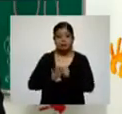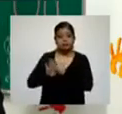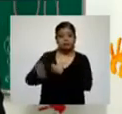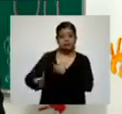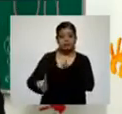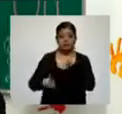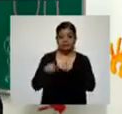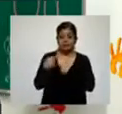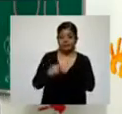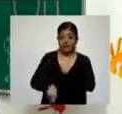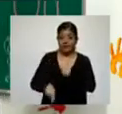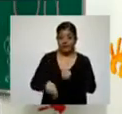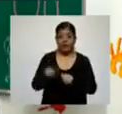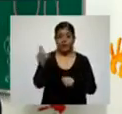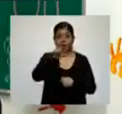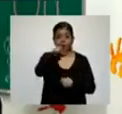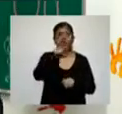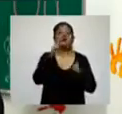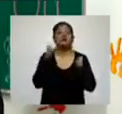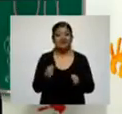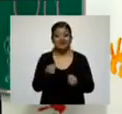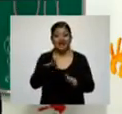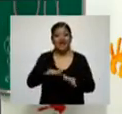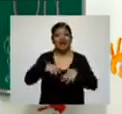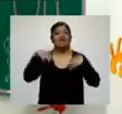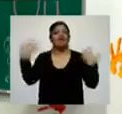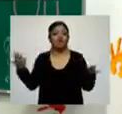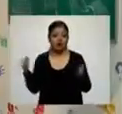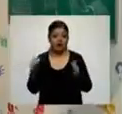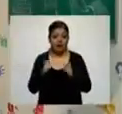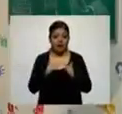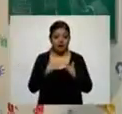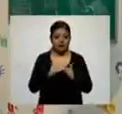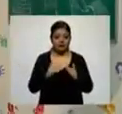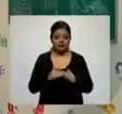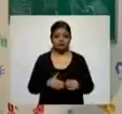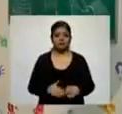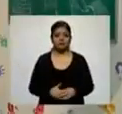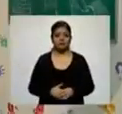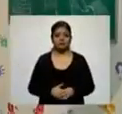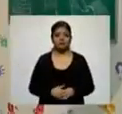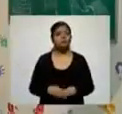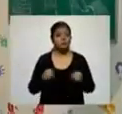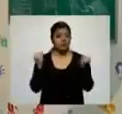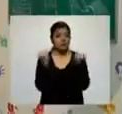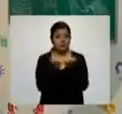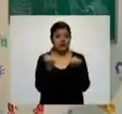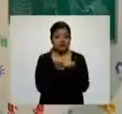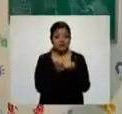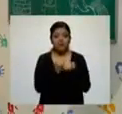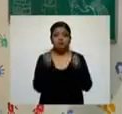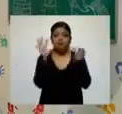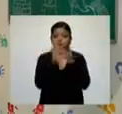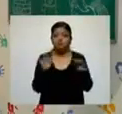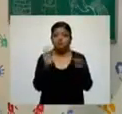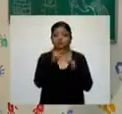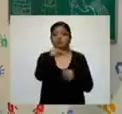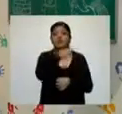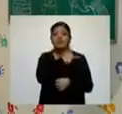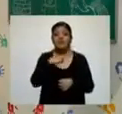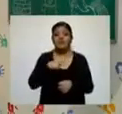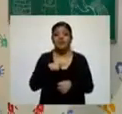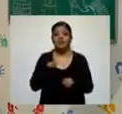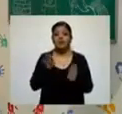estamos expuestos cuando nos encontramos fuera de casa. también veremos qué medidas debemos